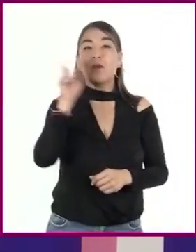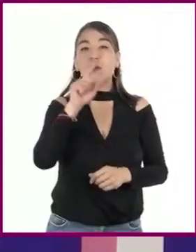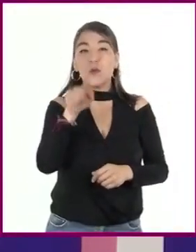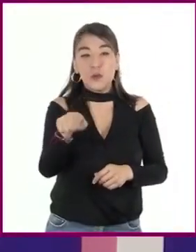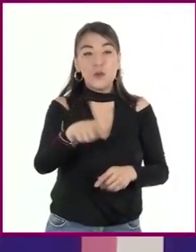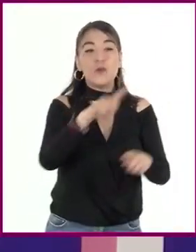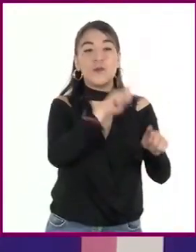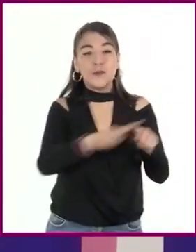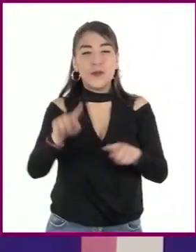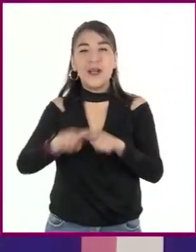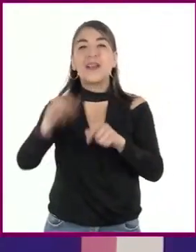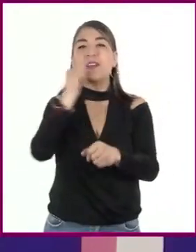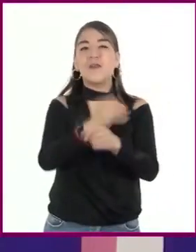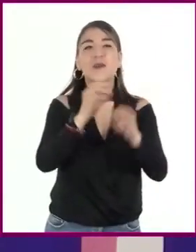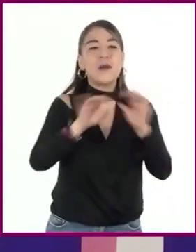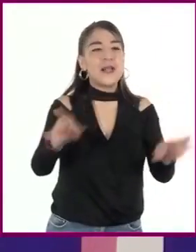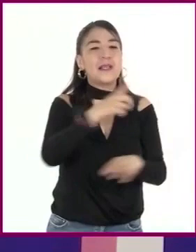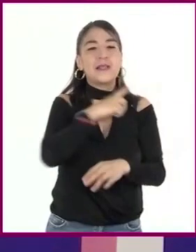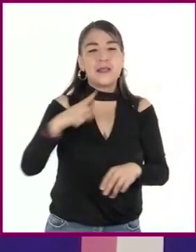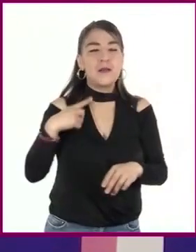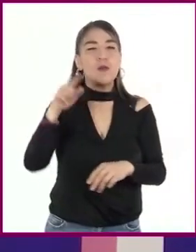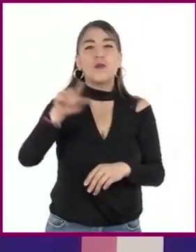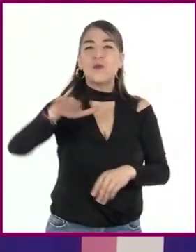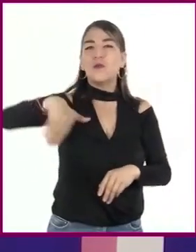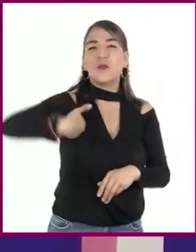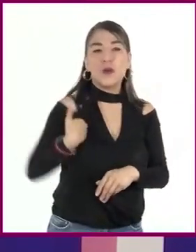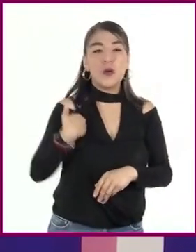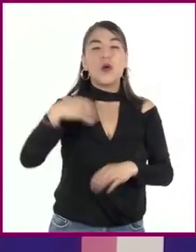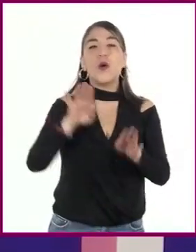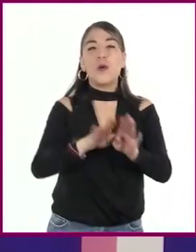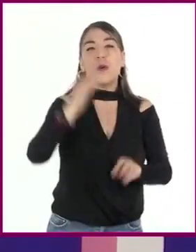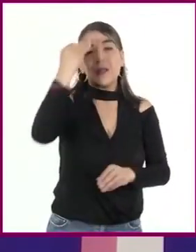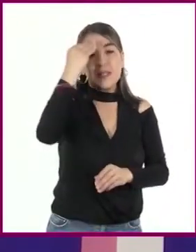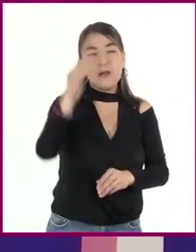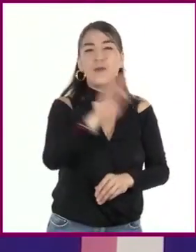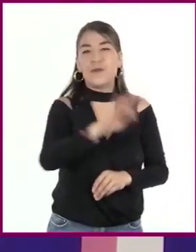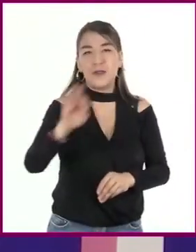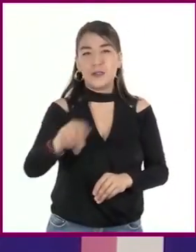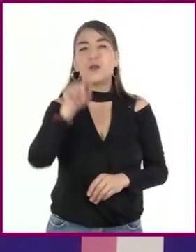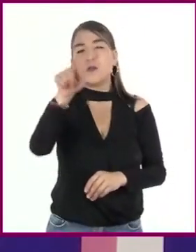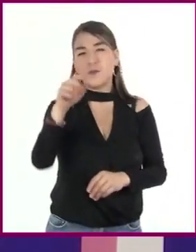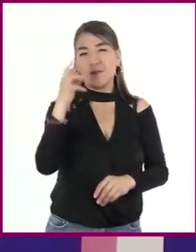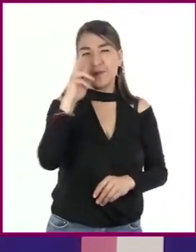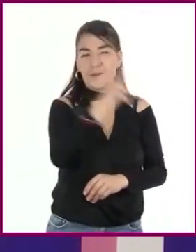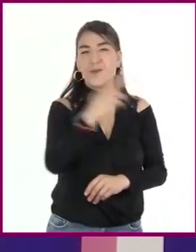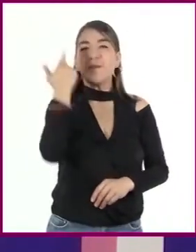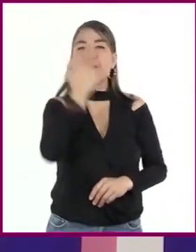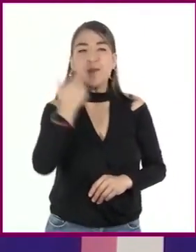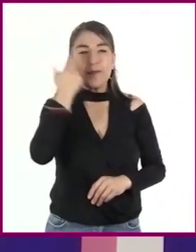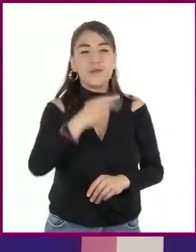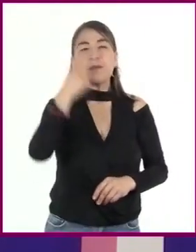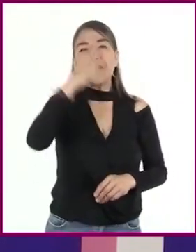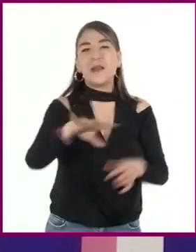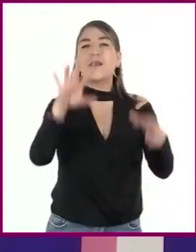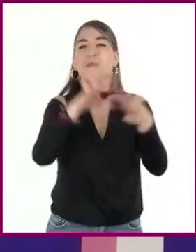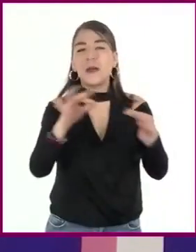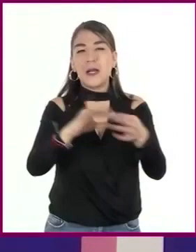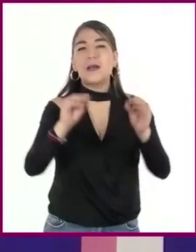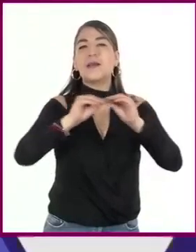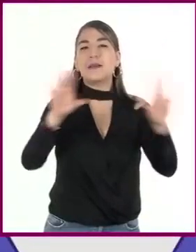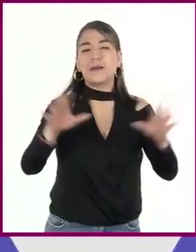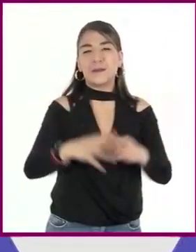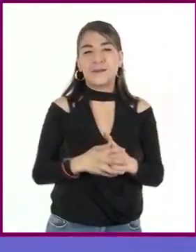de documento debe conservarse una cantidad de tiempo determinada. Te invito a revisar el siguiente video donde se explica con